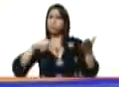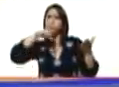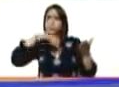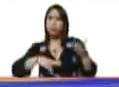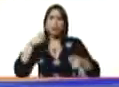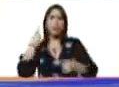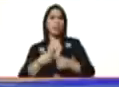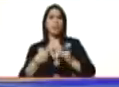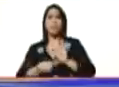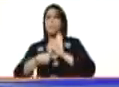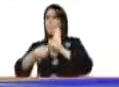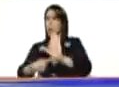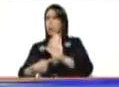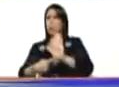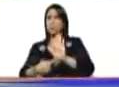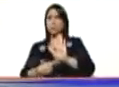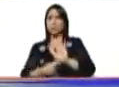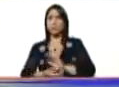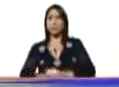marcada.